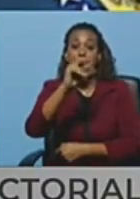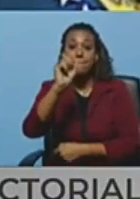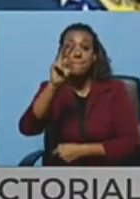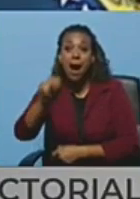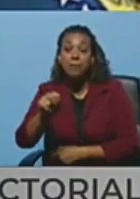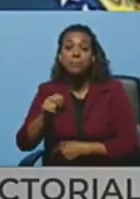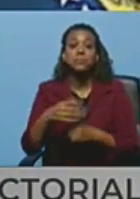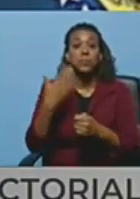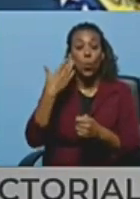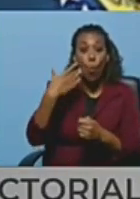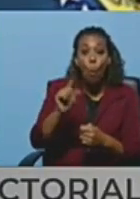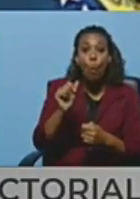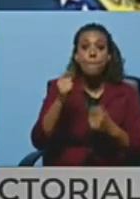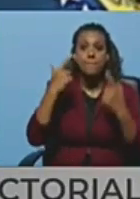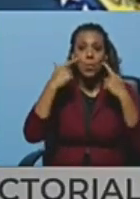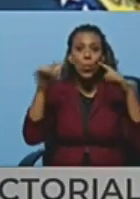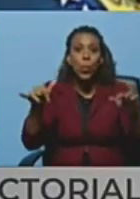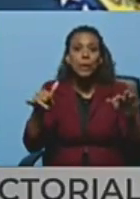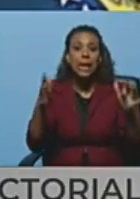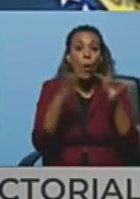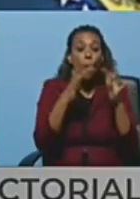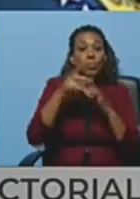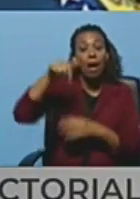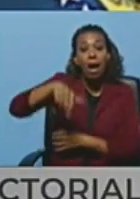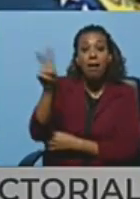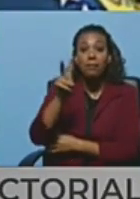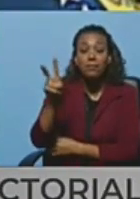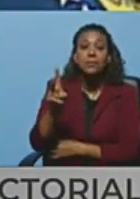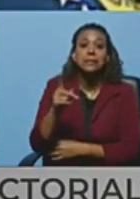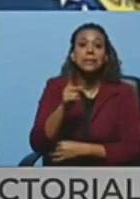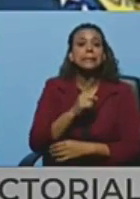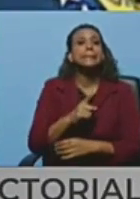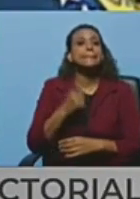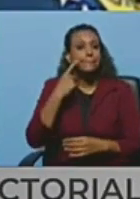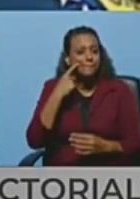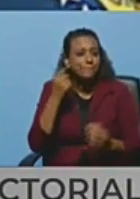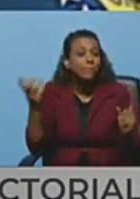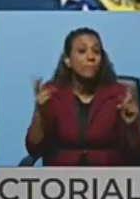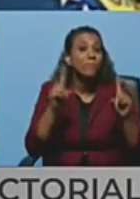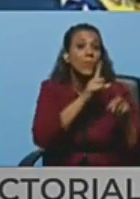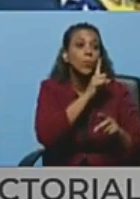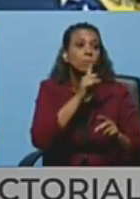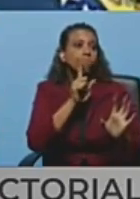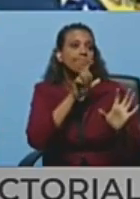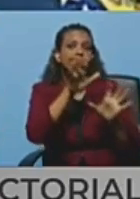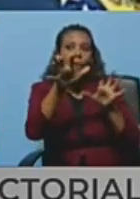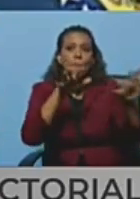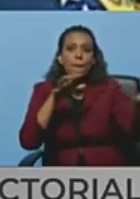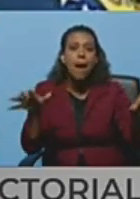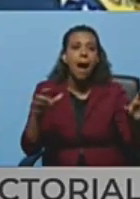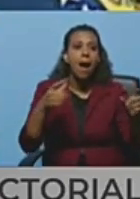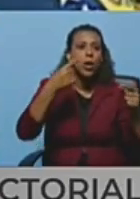Simonovic. Y tiene enlaces aquí en Venezuela directos y aparecen nombrados.